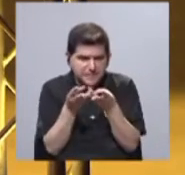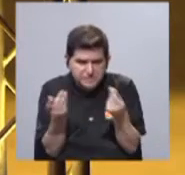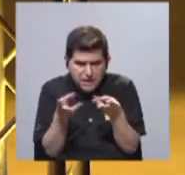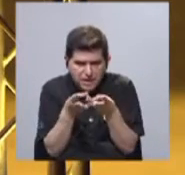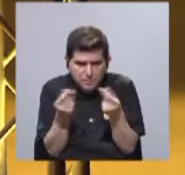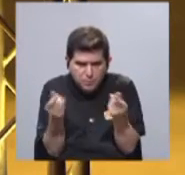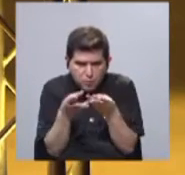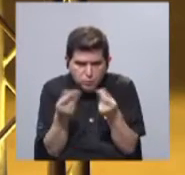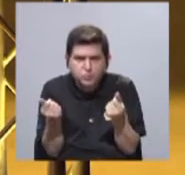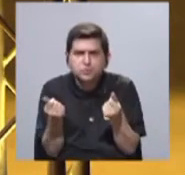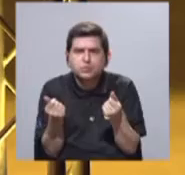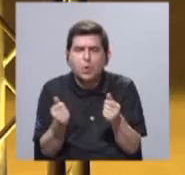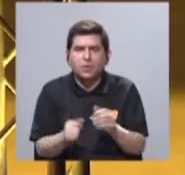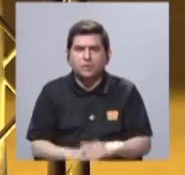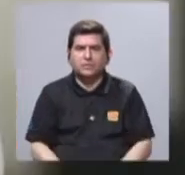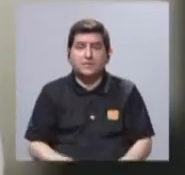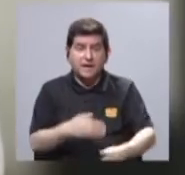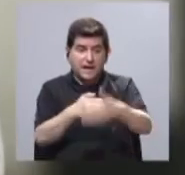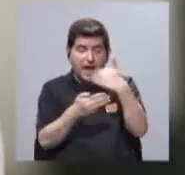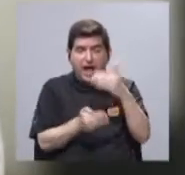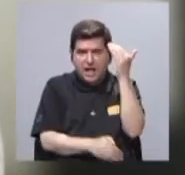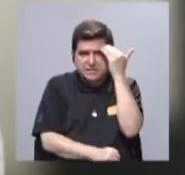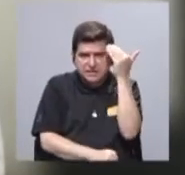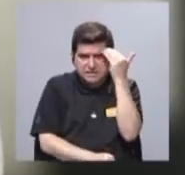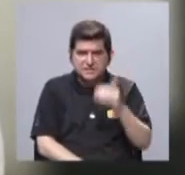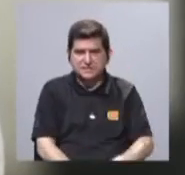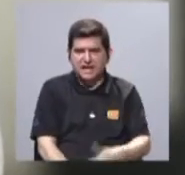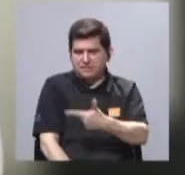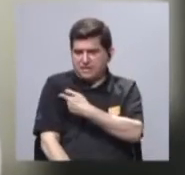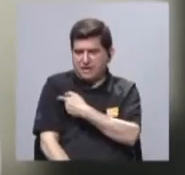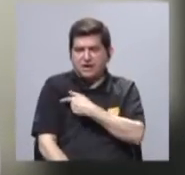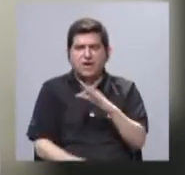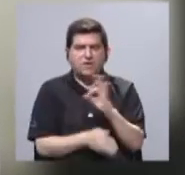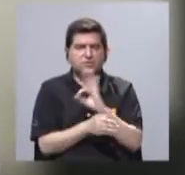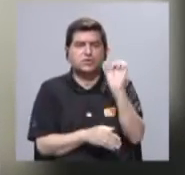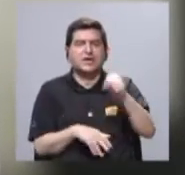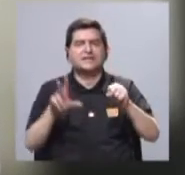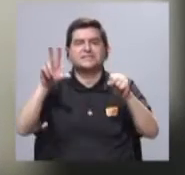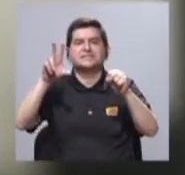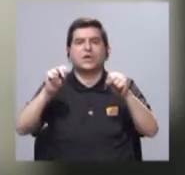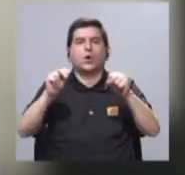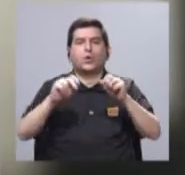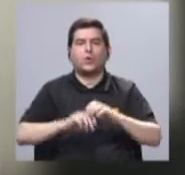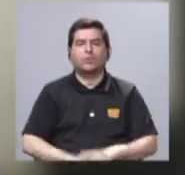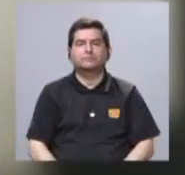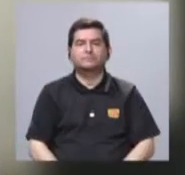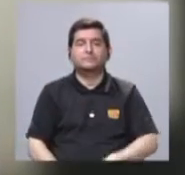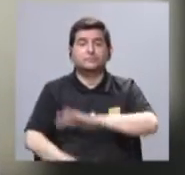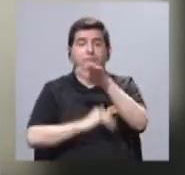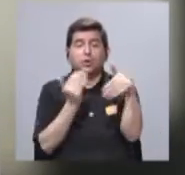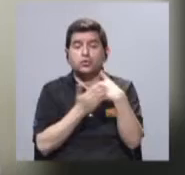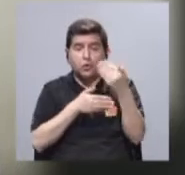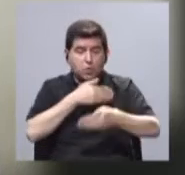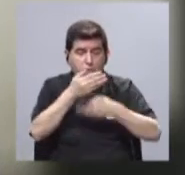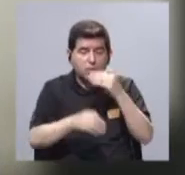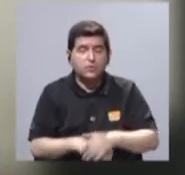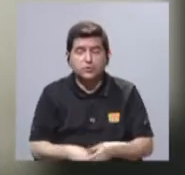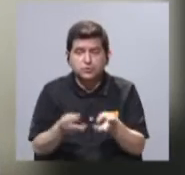que hay que tener en cuenta uno es comprar de antemano y empezar a producir